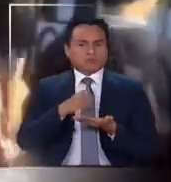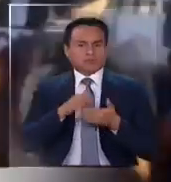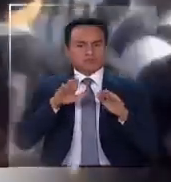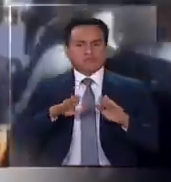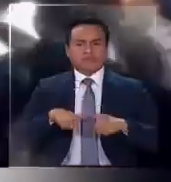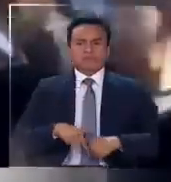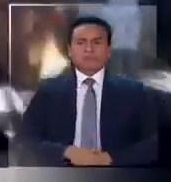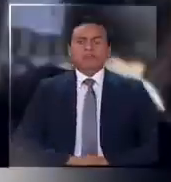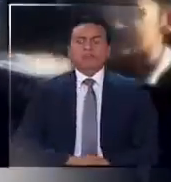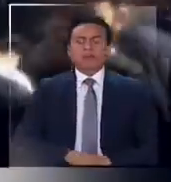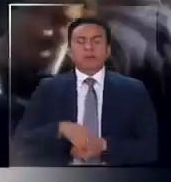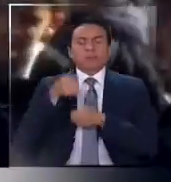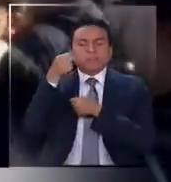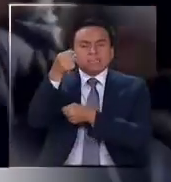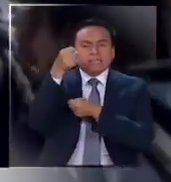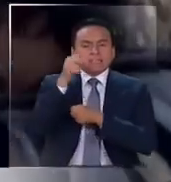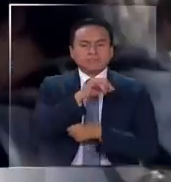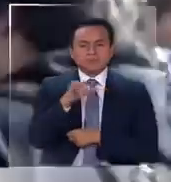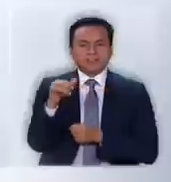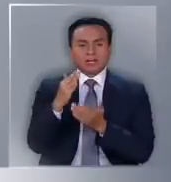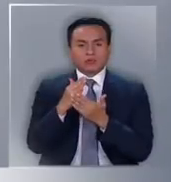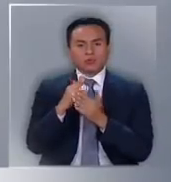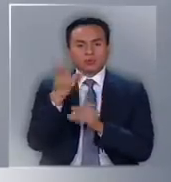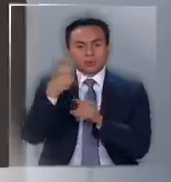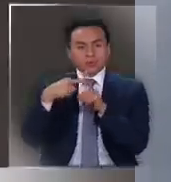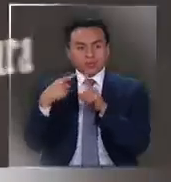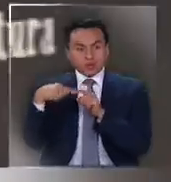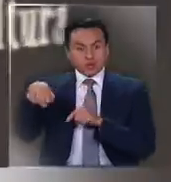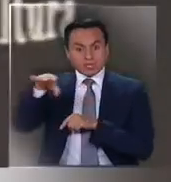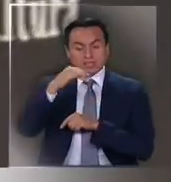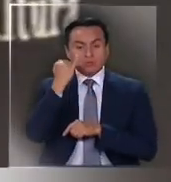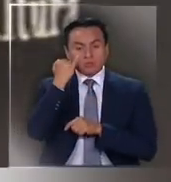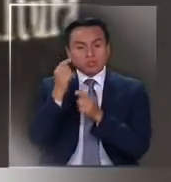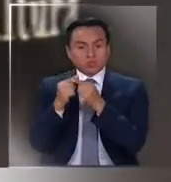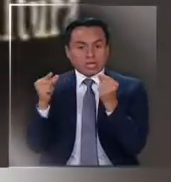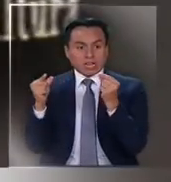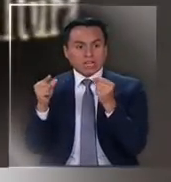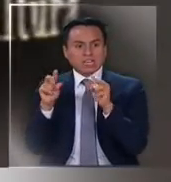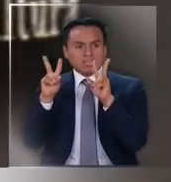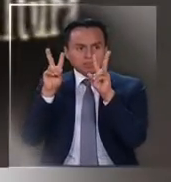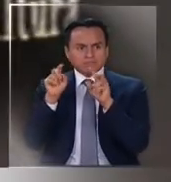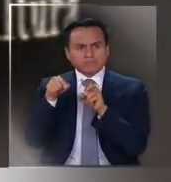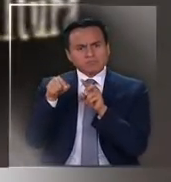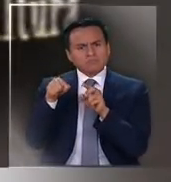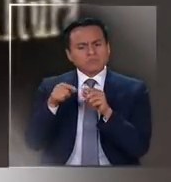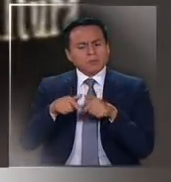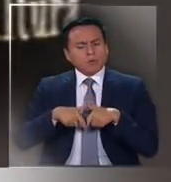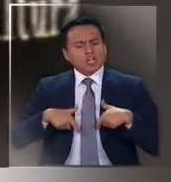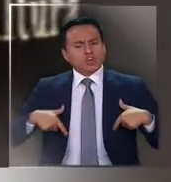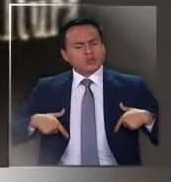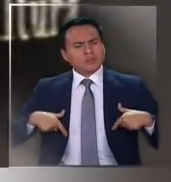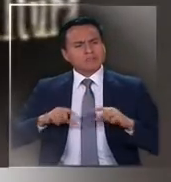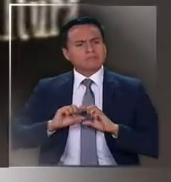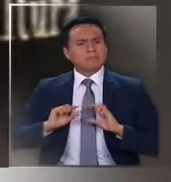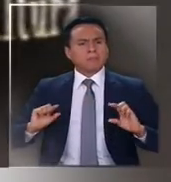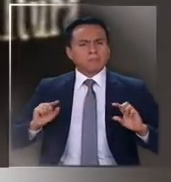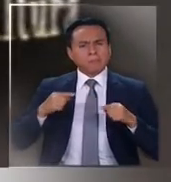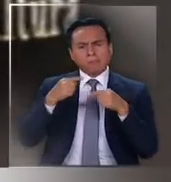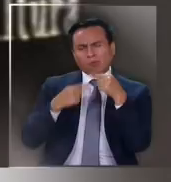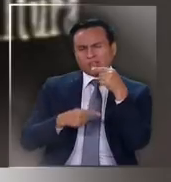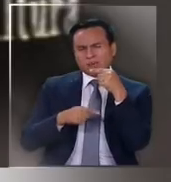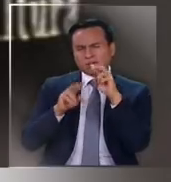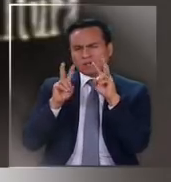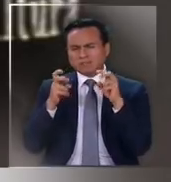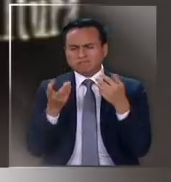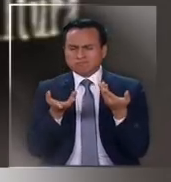La protesta ocurrió después de que un grupo de alumnos de cuarto medio del Instituto Nacional bordara este mensaje en sus polerones. Una frase polémica que se